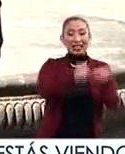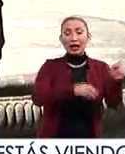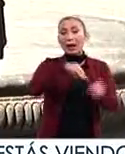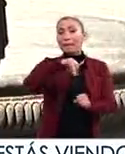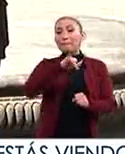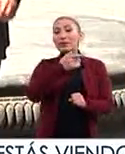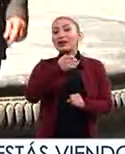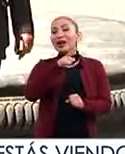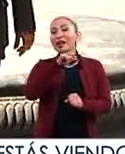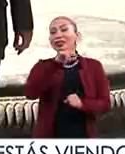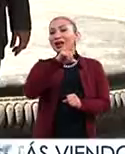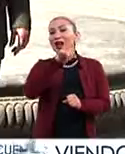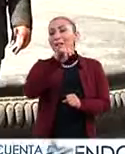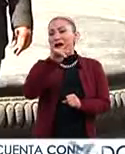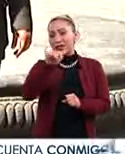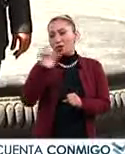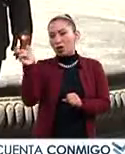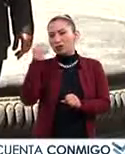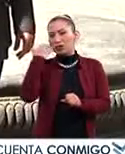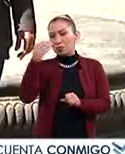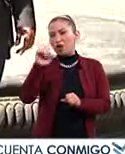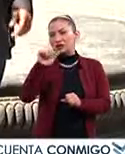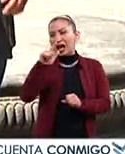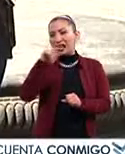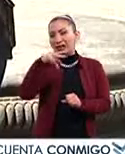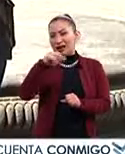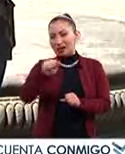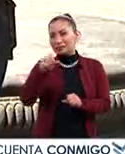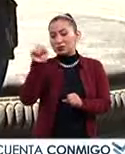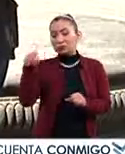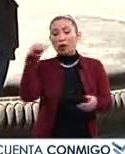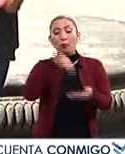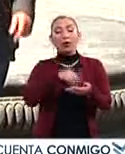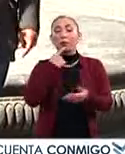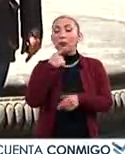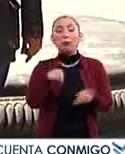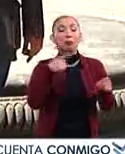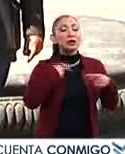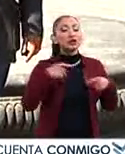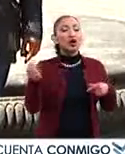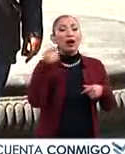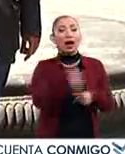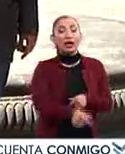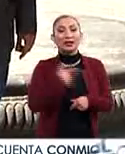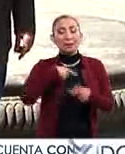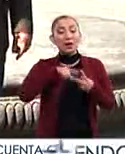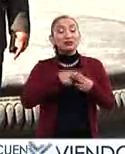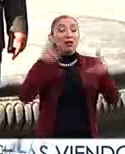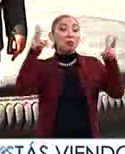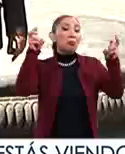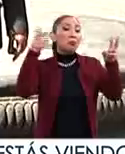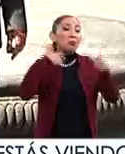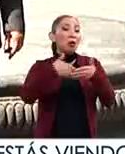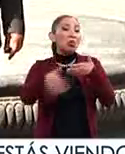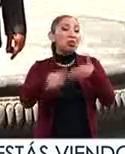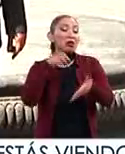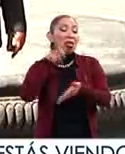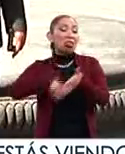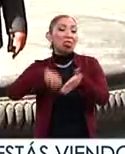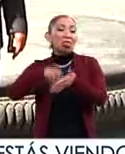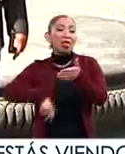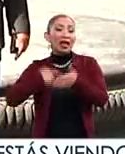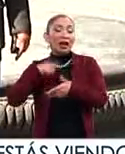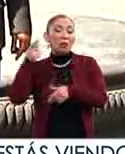de la Madrid durante el Salinato. Y así comenzarían, entre comillas, las modernizaciones que fueron restándole